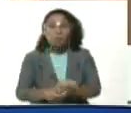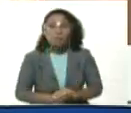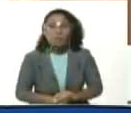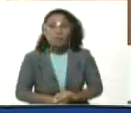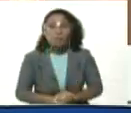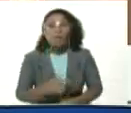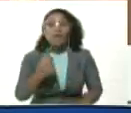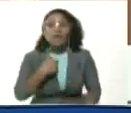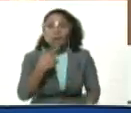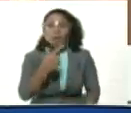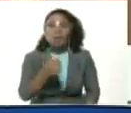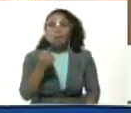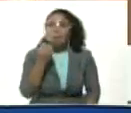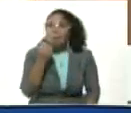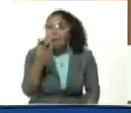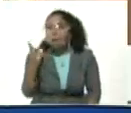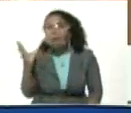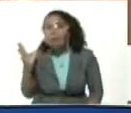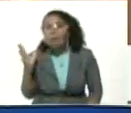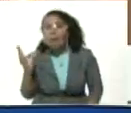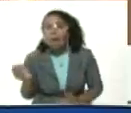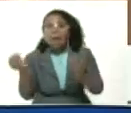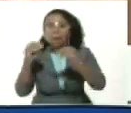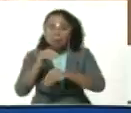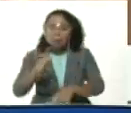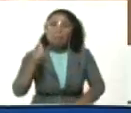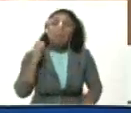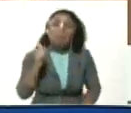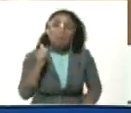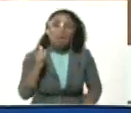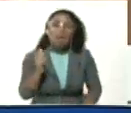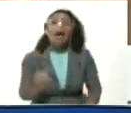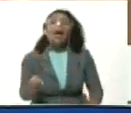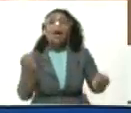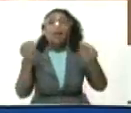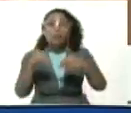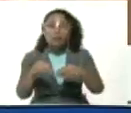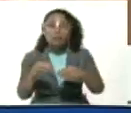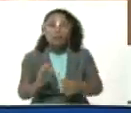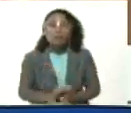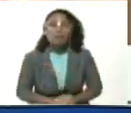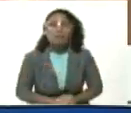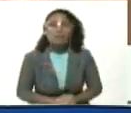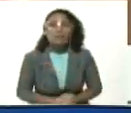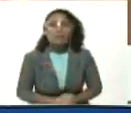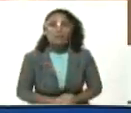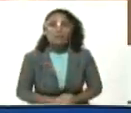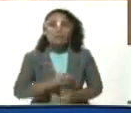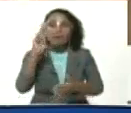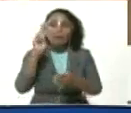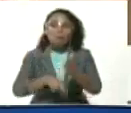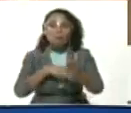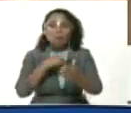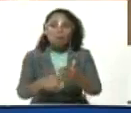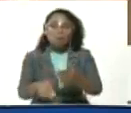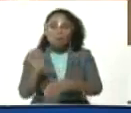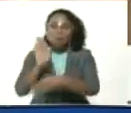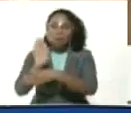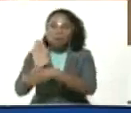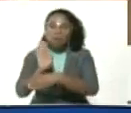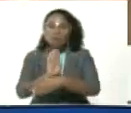Y yo dije, bueno, vamos a llegar al acuerdo. Muy bien, llegamos a un acuerdo de eliminar los